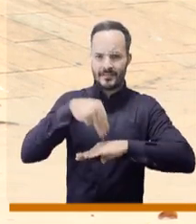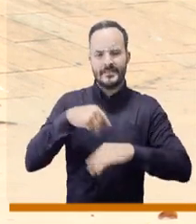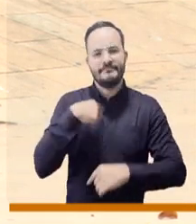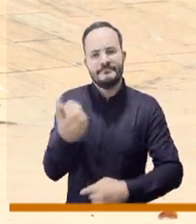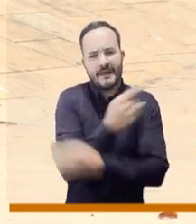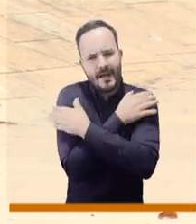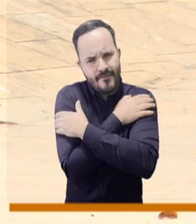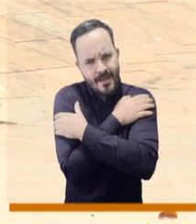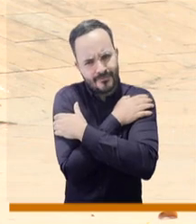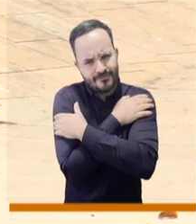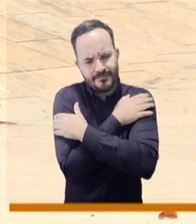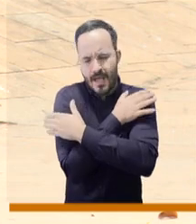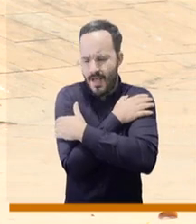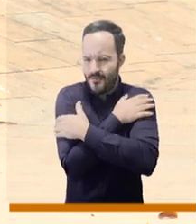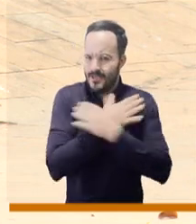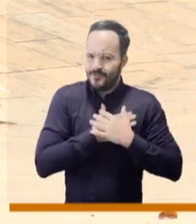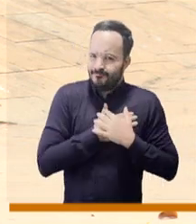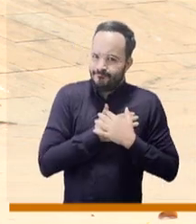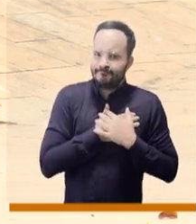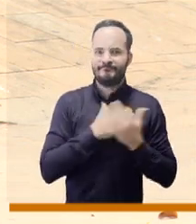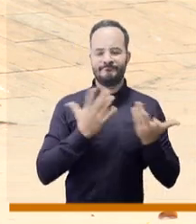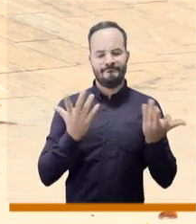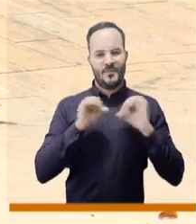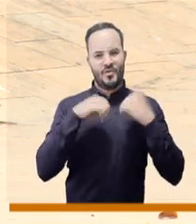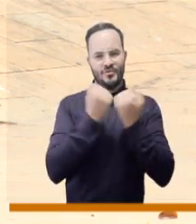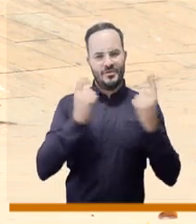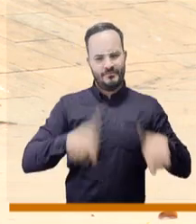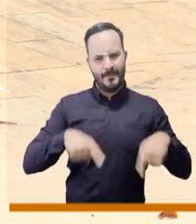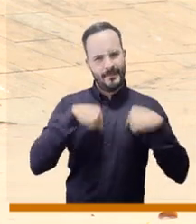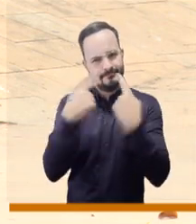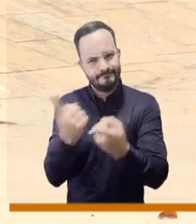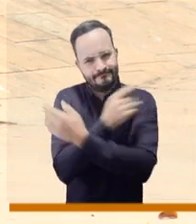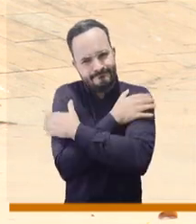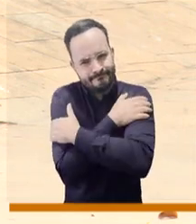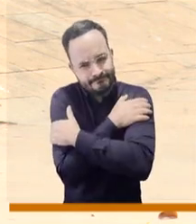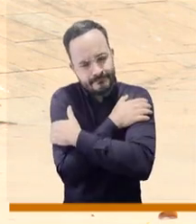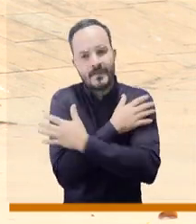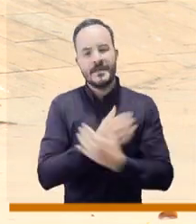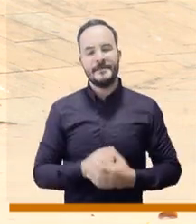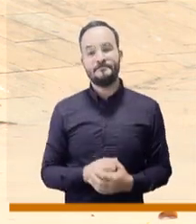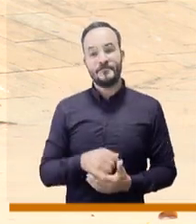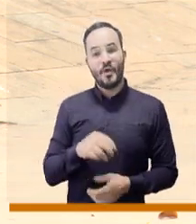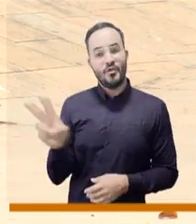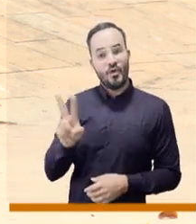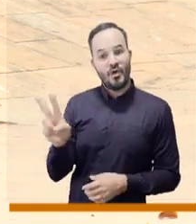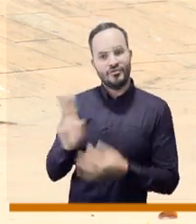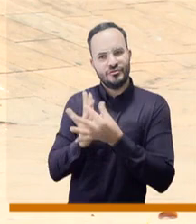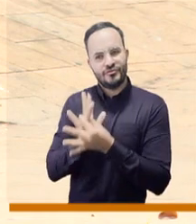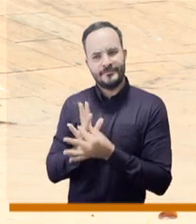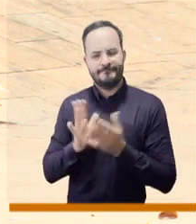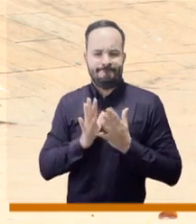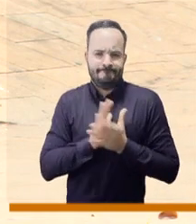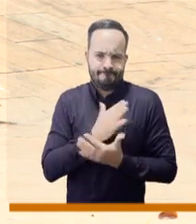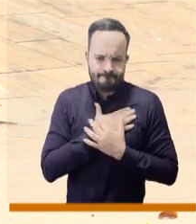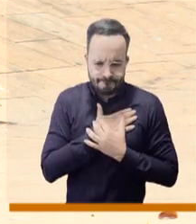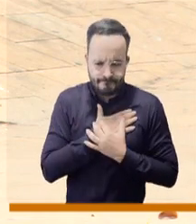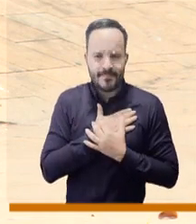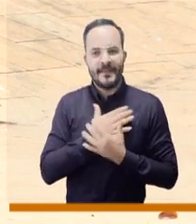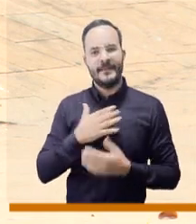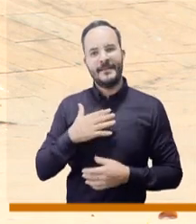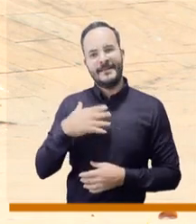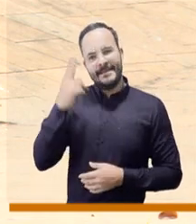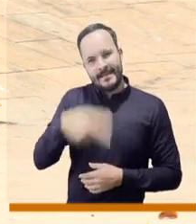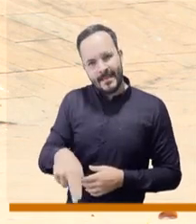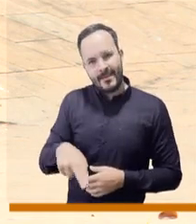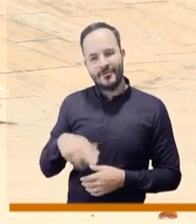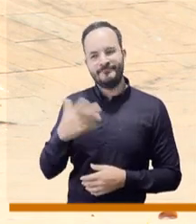Telemedellín un abrazo solidario y por supuesto desde el Consejo de nuestra ciudad. Él y su esposa acaban de tener una dolorosa